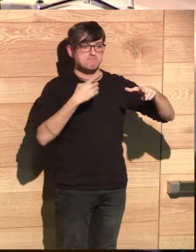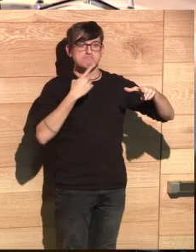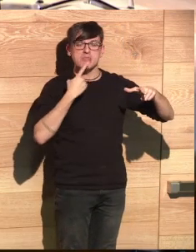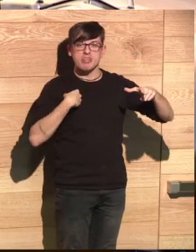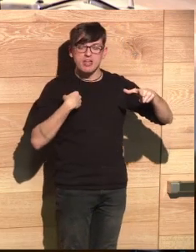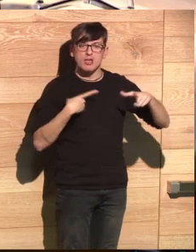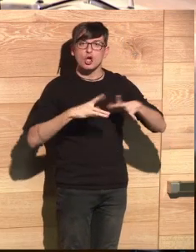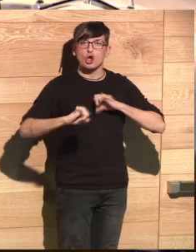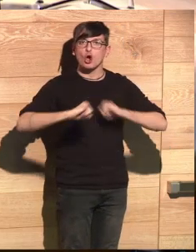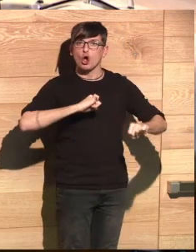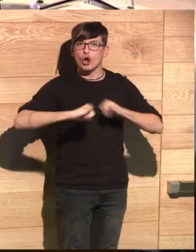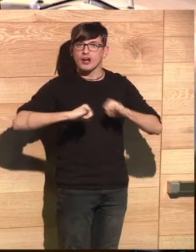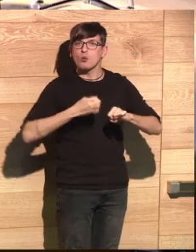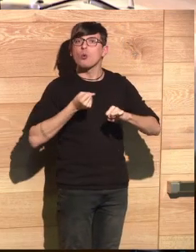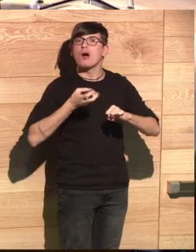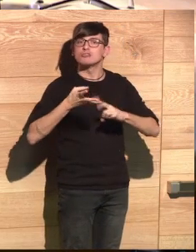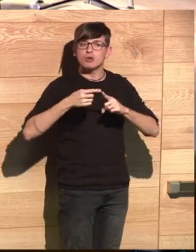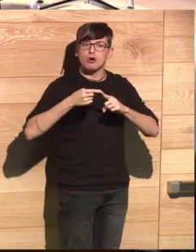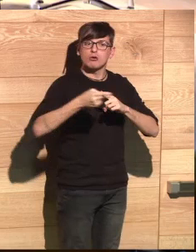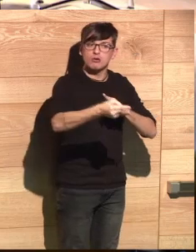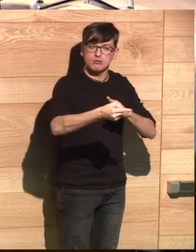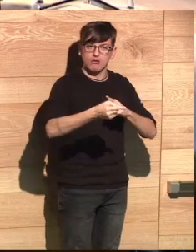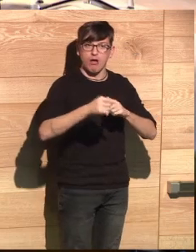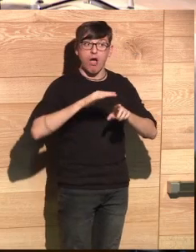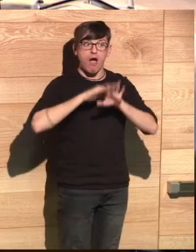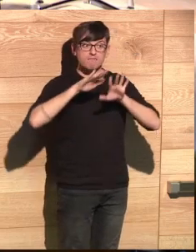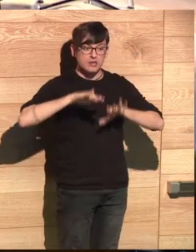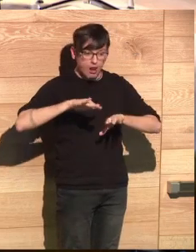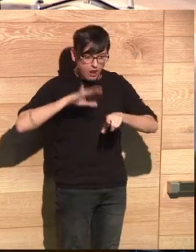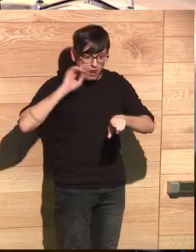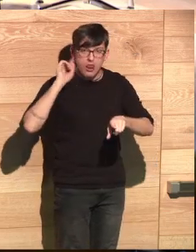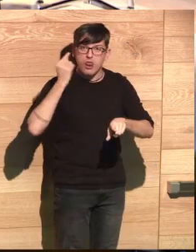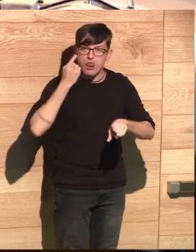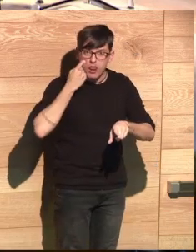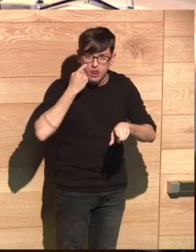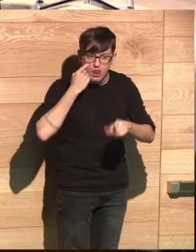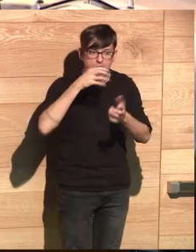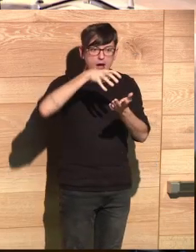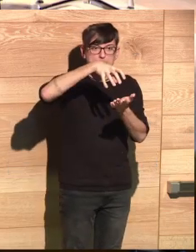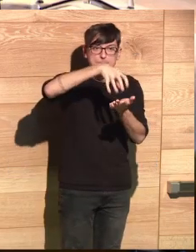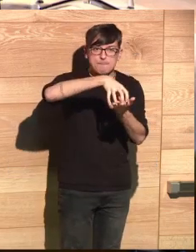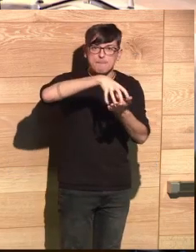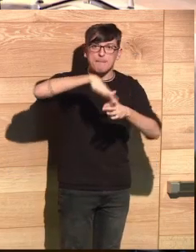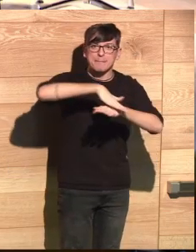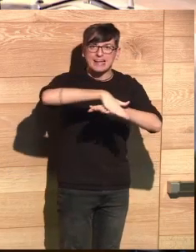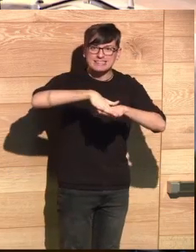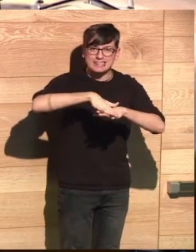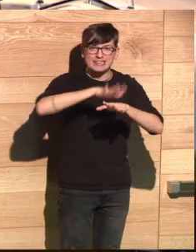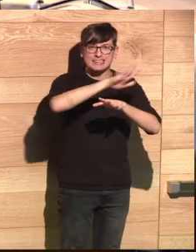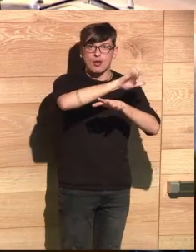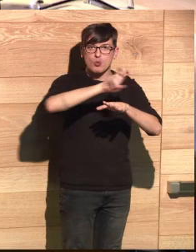de cosas han ayudado a descubrir bases estadounidenses secretas. Cómo Twitter ayudó